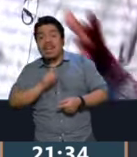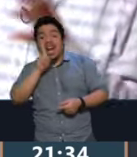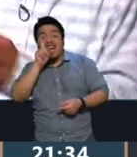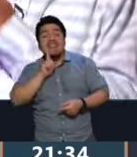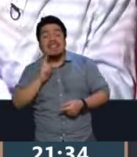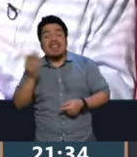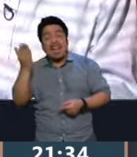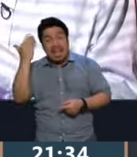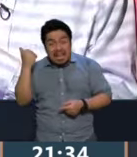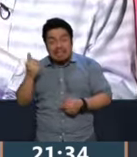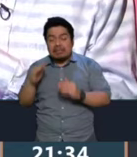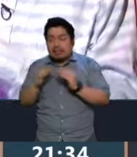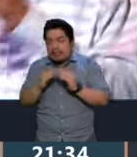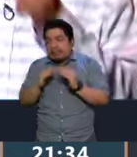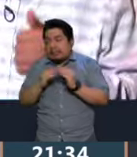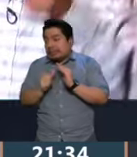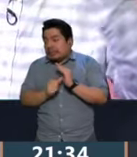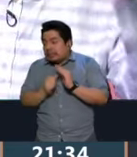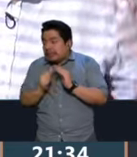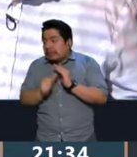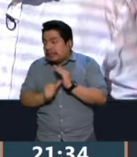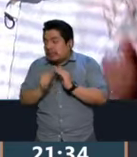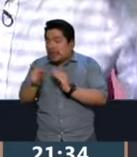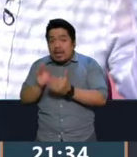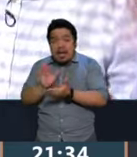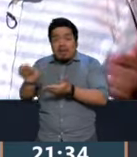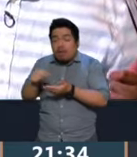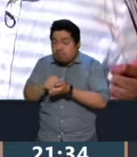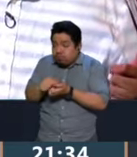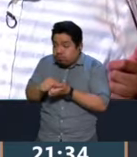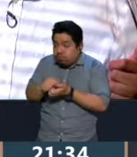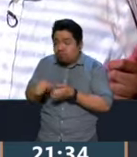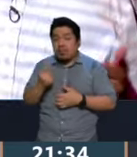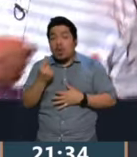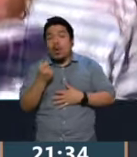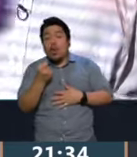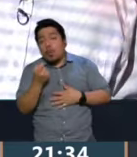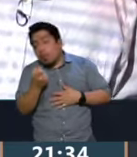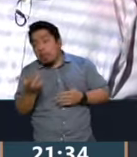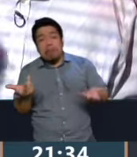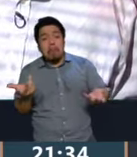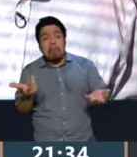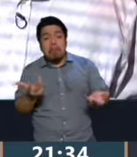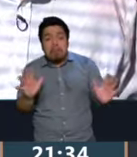que antes tenían que estar en su casa todo el tiempo, hoy pueden ir a lavar su ropa a un peso la carga,